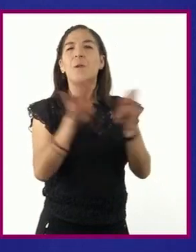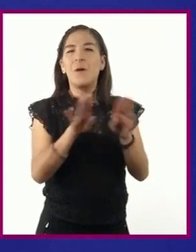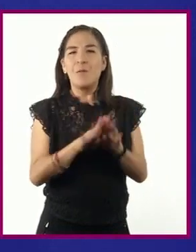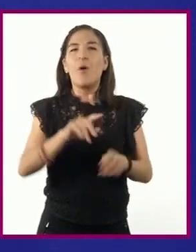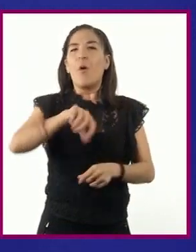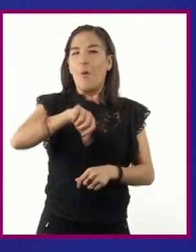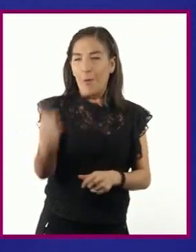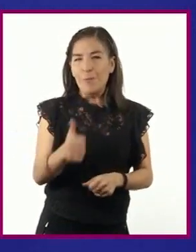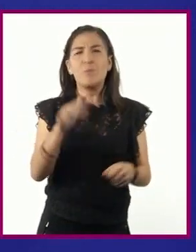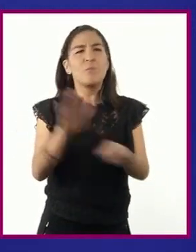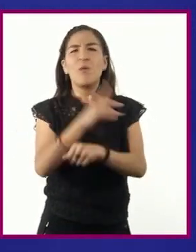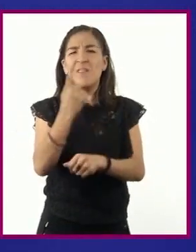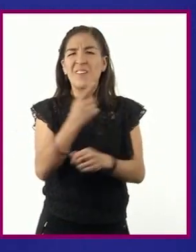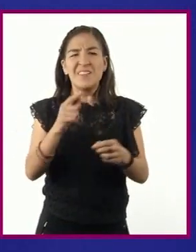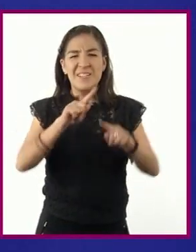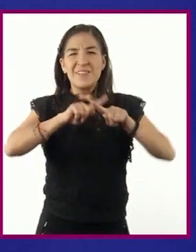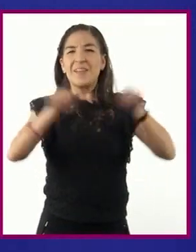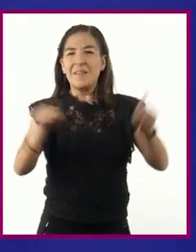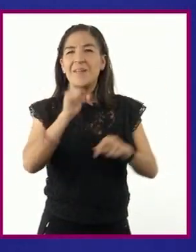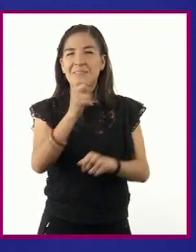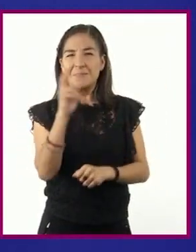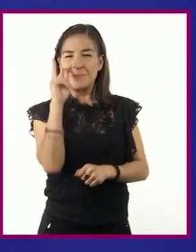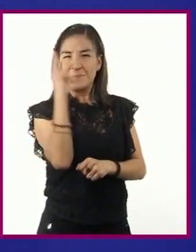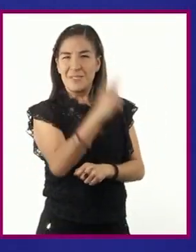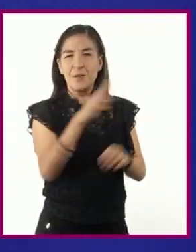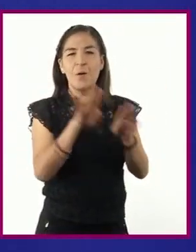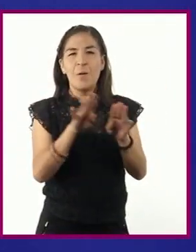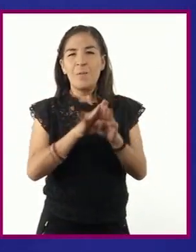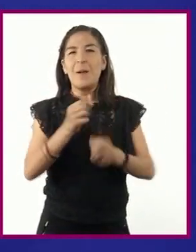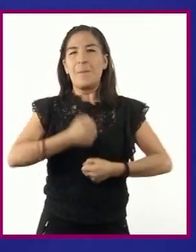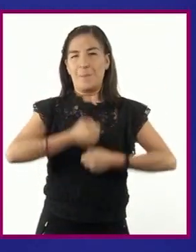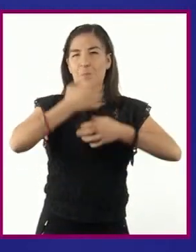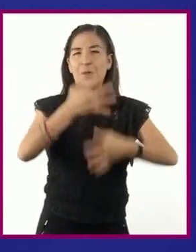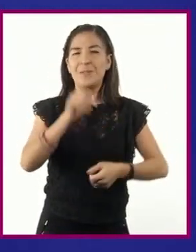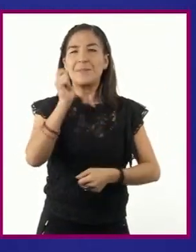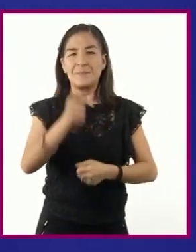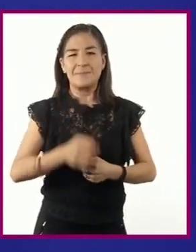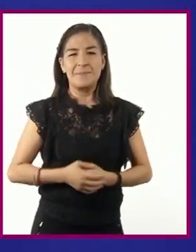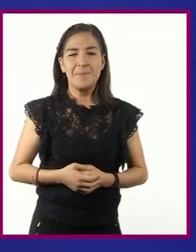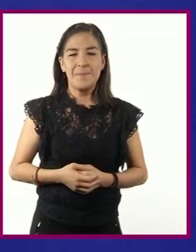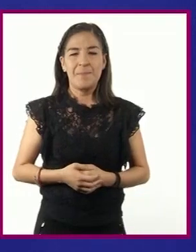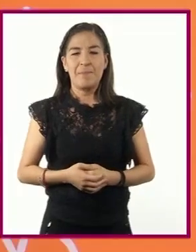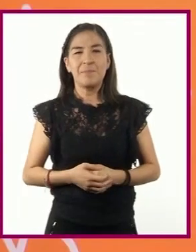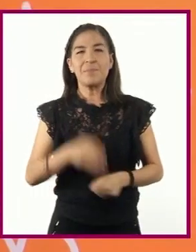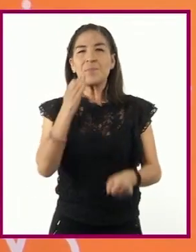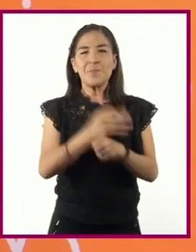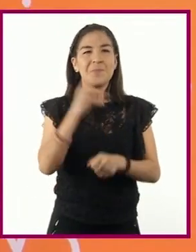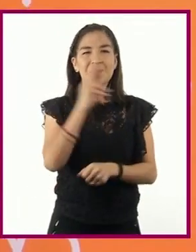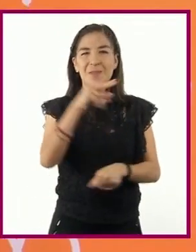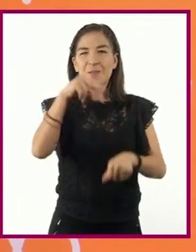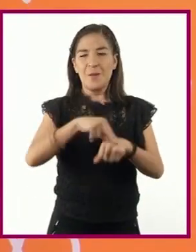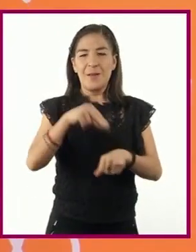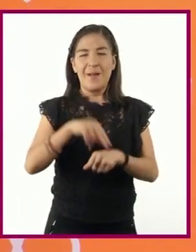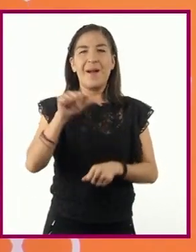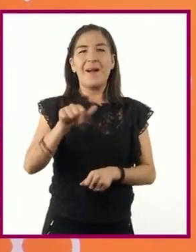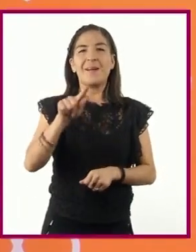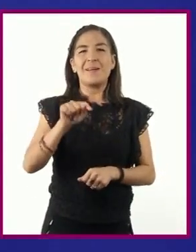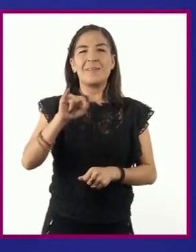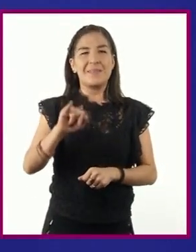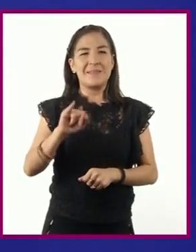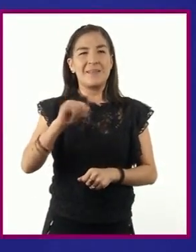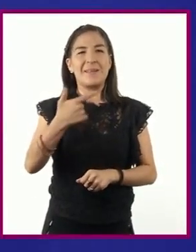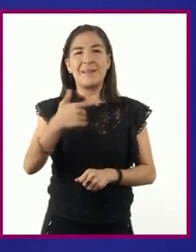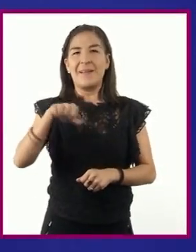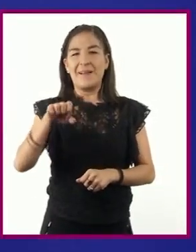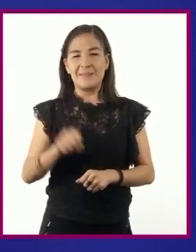diferencia muy marcada en el ámbito visual de este tipo de poesía es que, como nos indicó la doctora Artigas, hubo